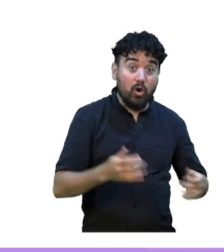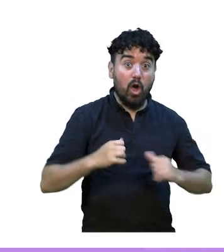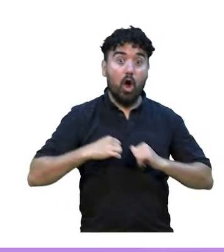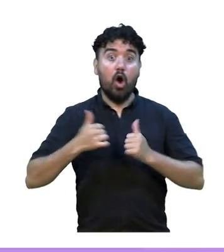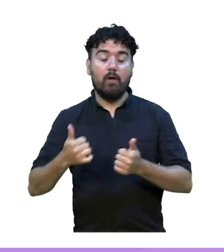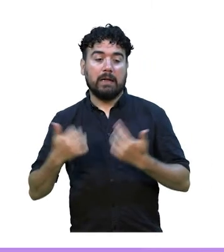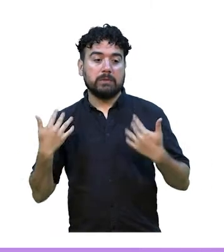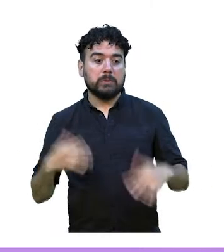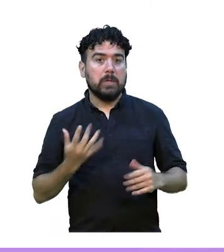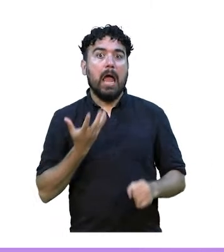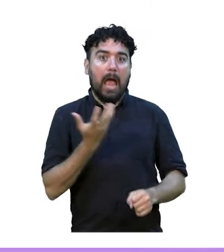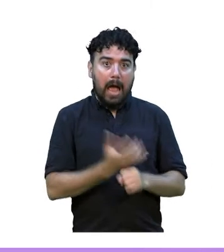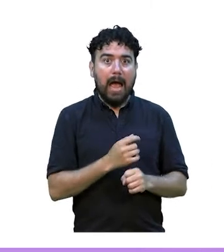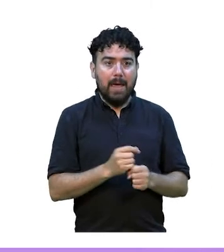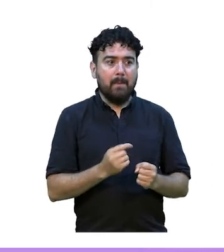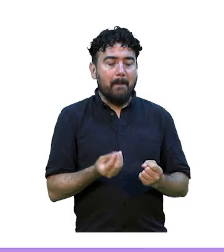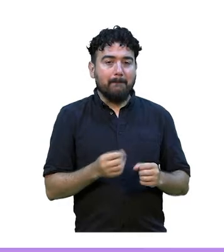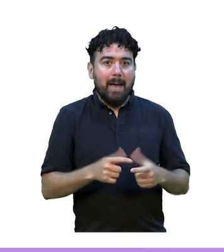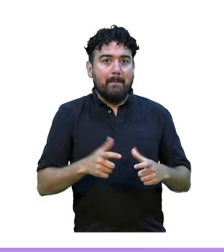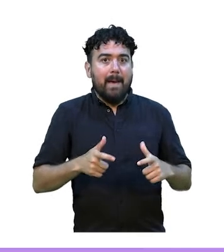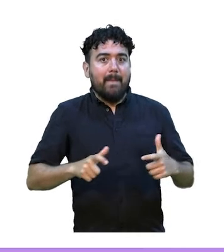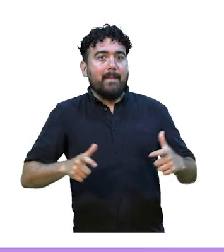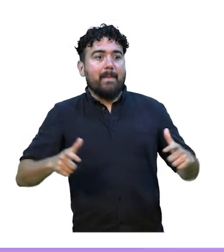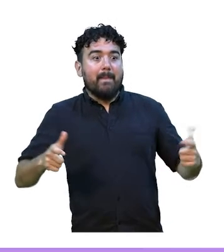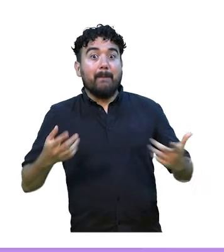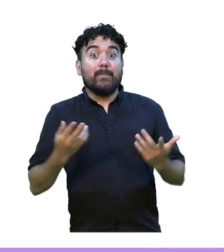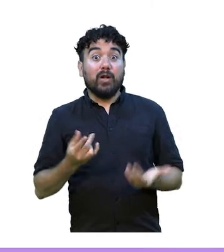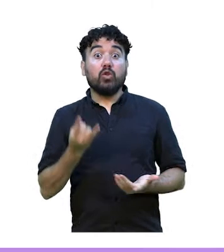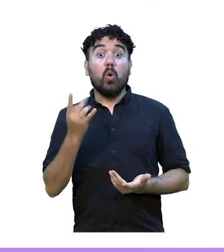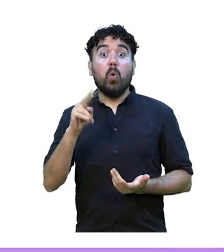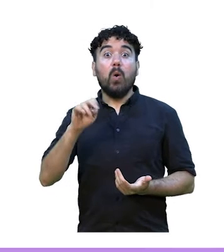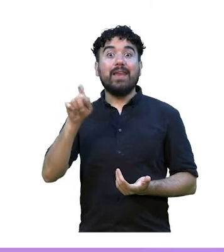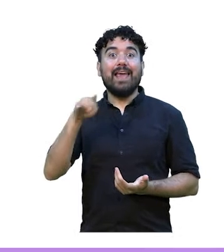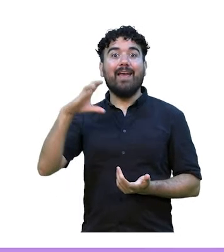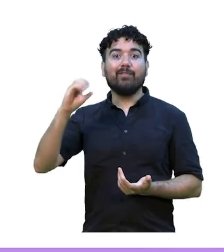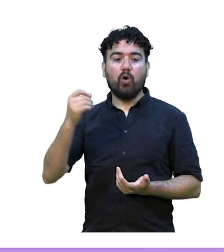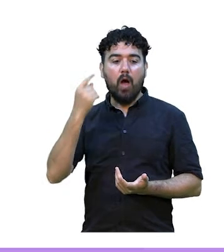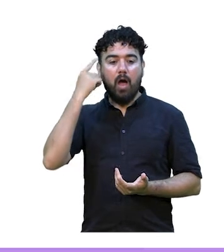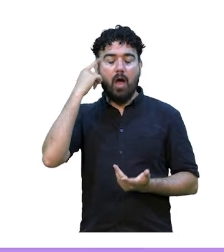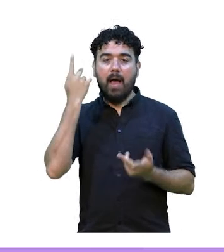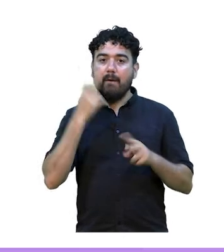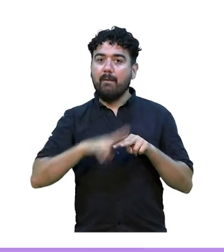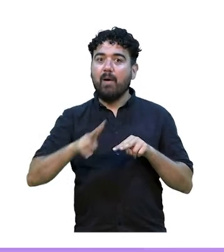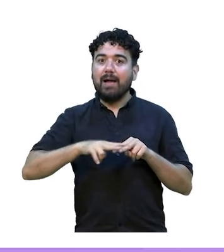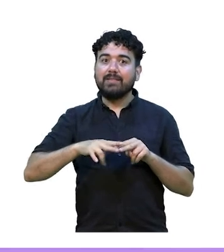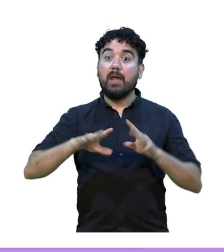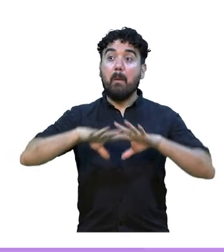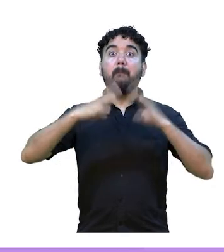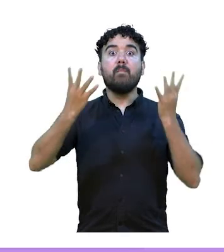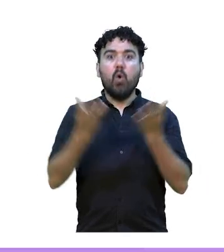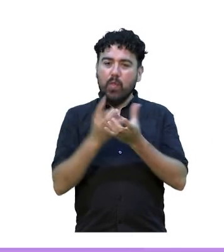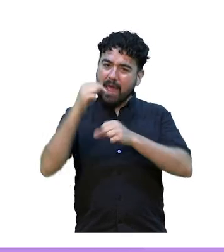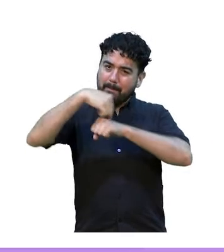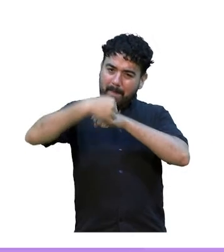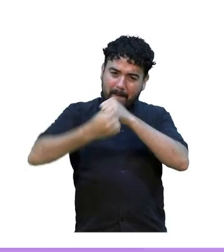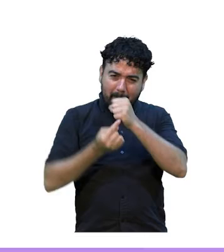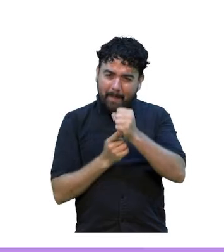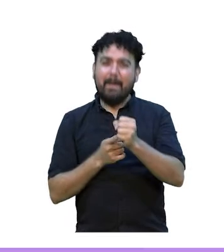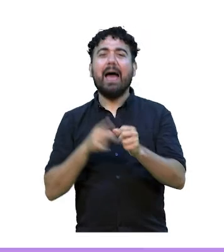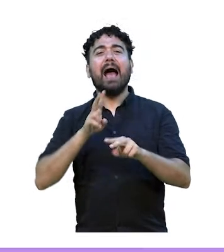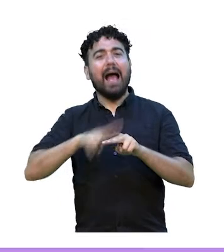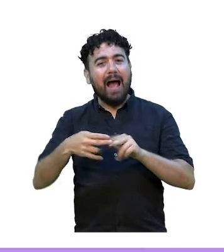niñeces y adolescencias. Es así entonces como la UNESCO trata de implementar programas a